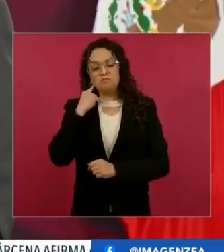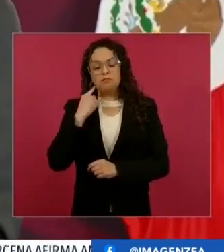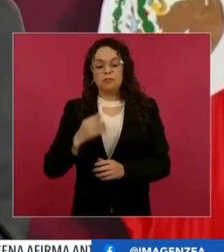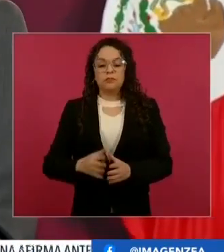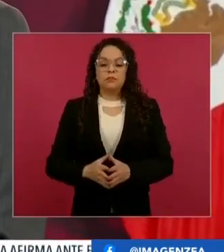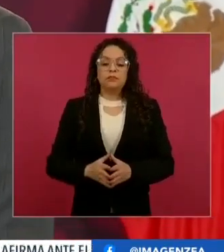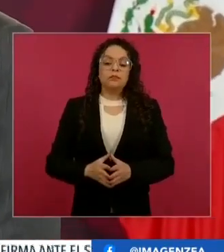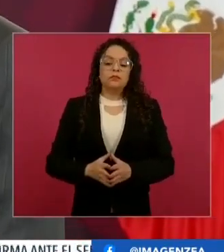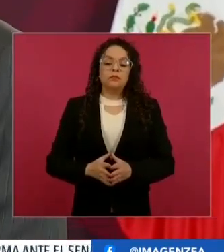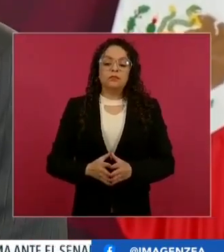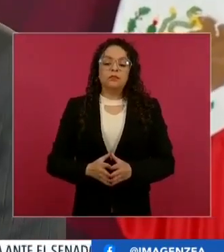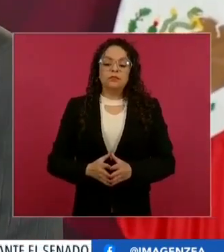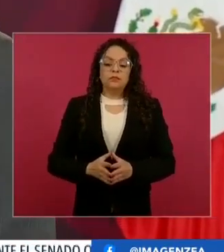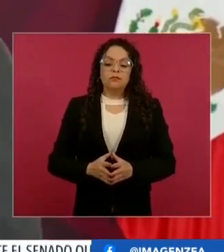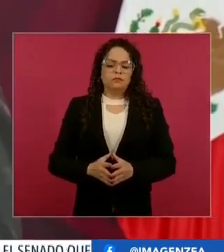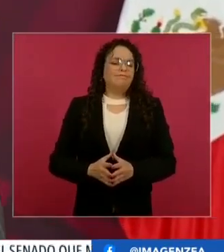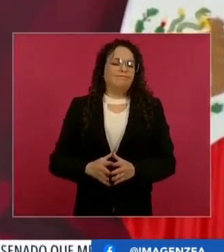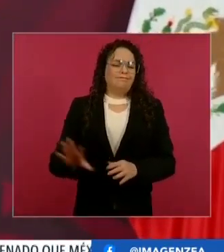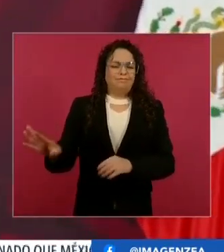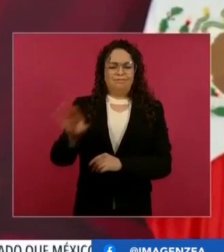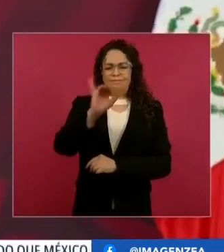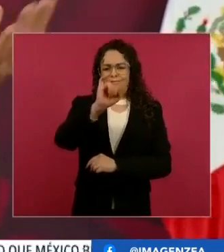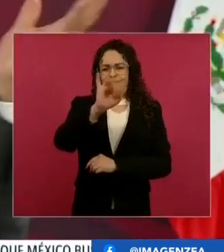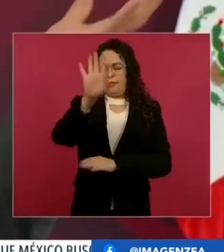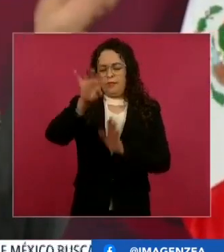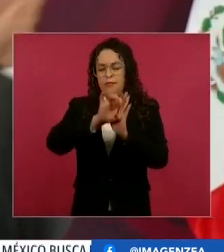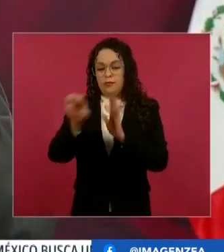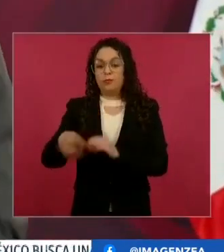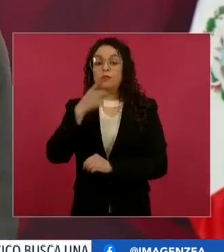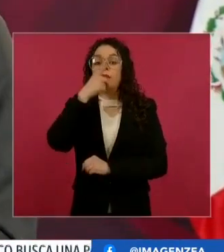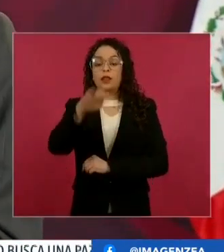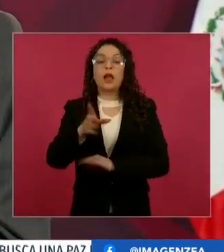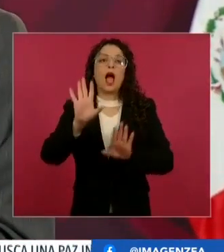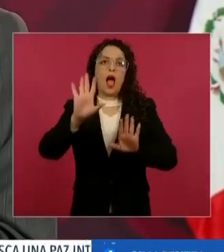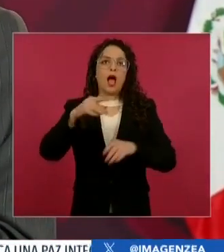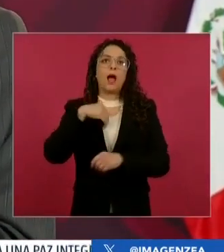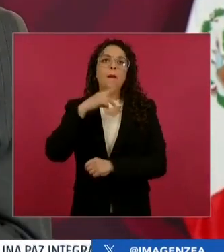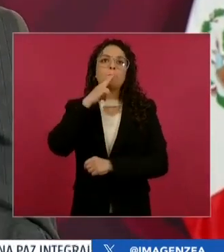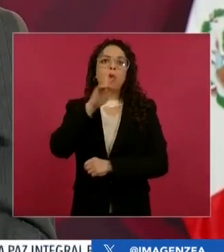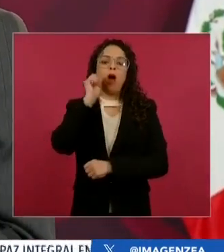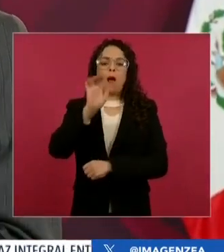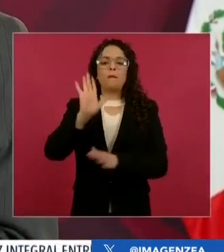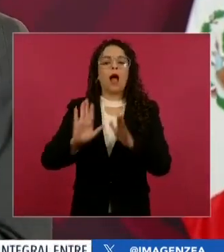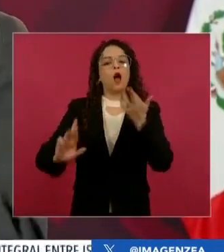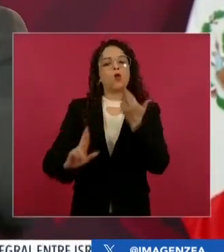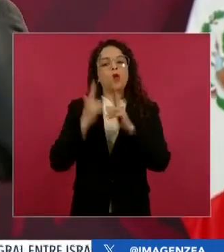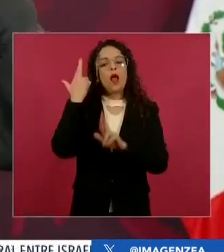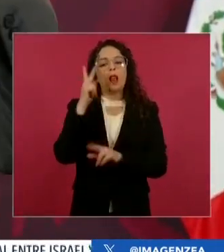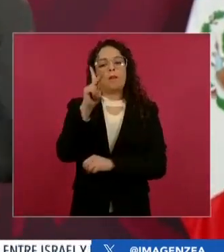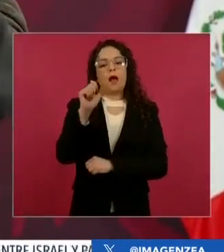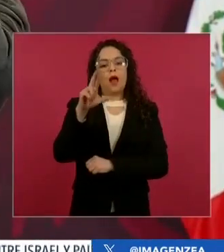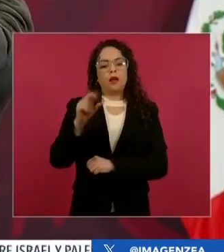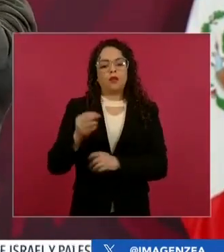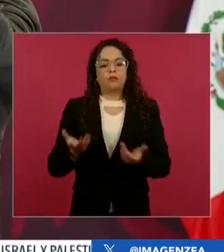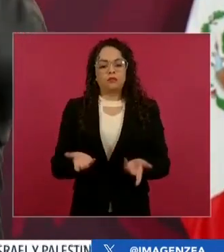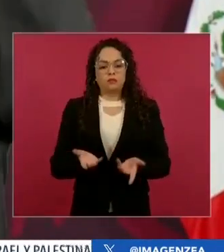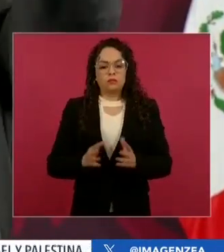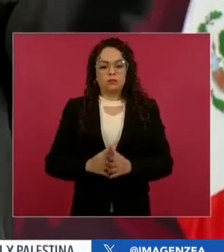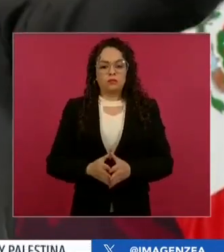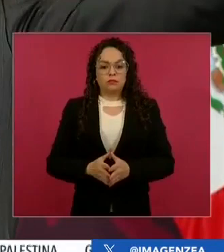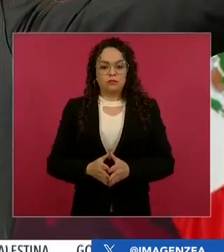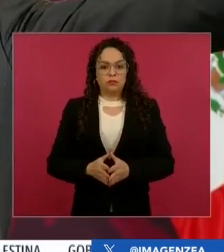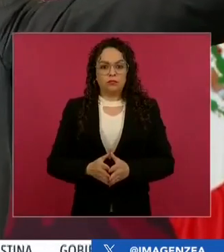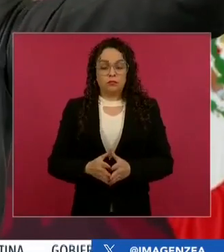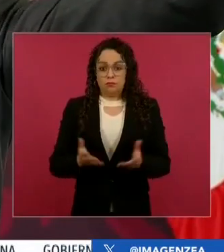Sí, dicen, por ejemplo, vamos a hacer un paro, ¿no? O sea, pues si se van de vacaciones, no sé